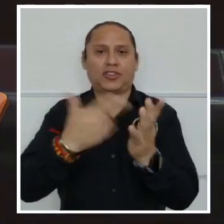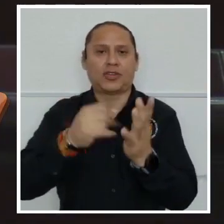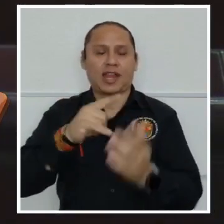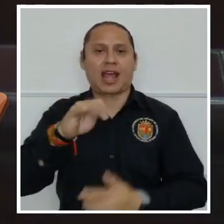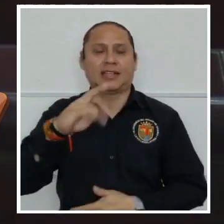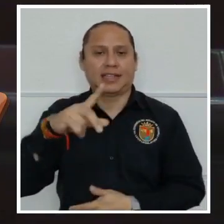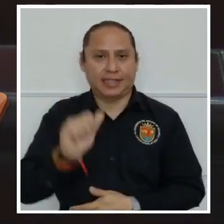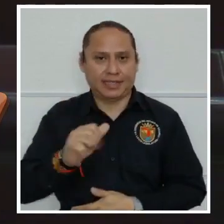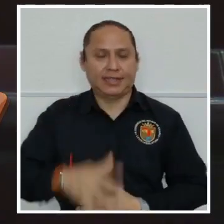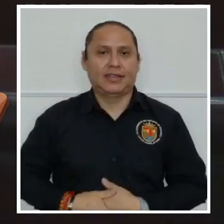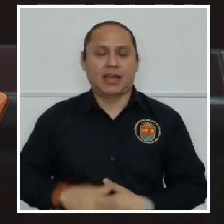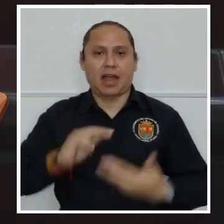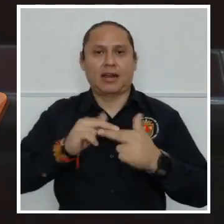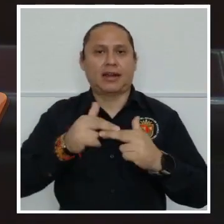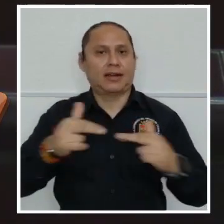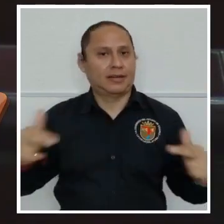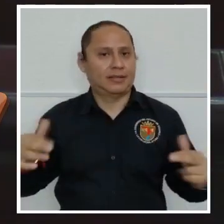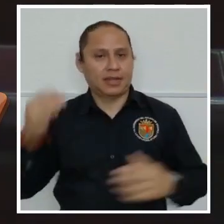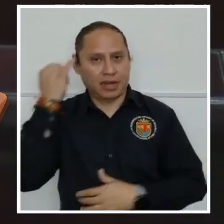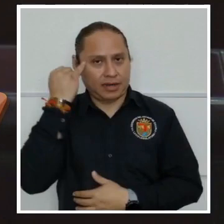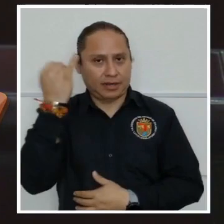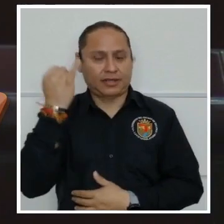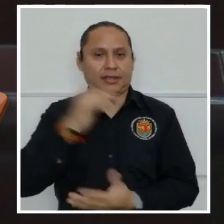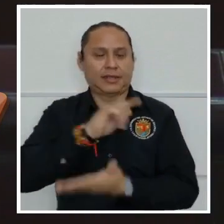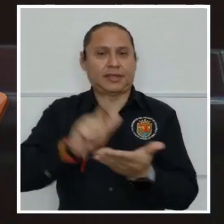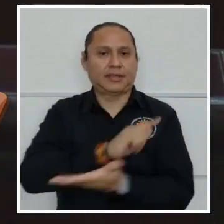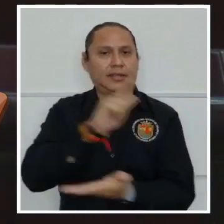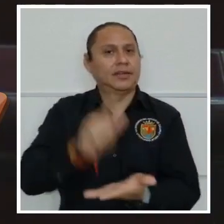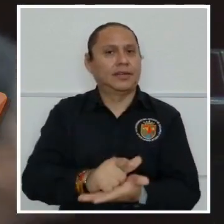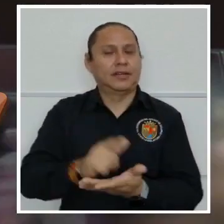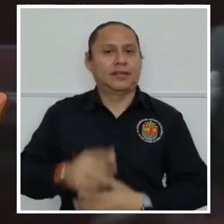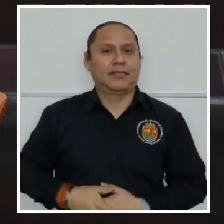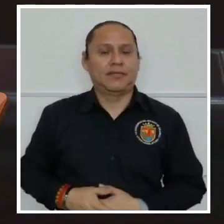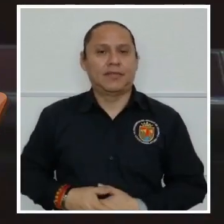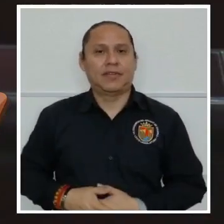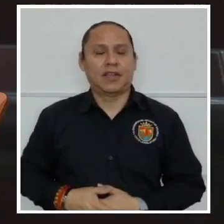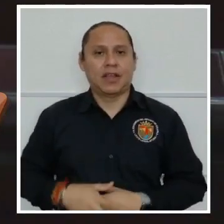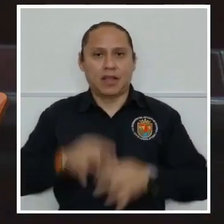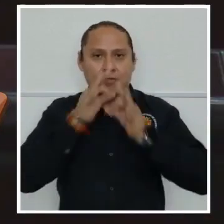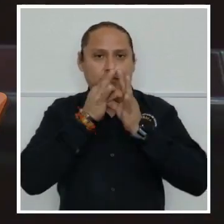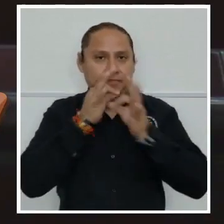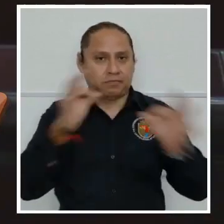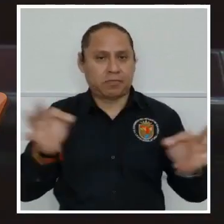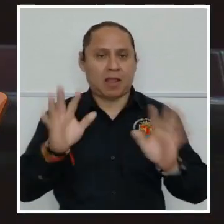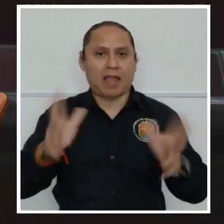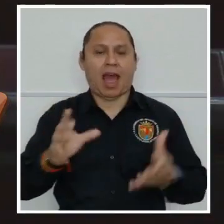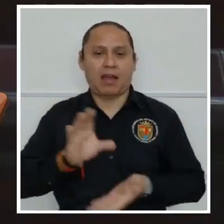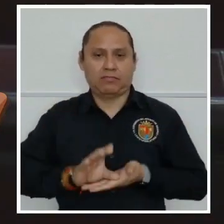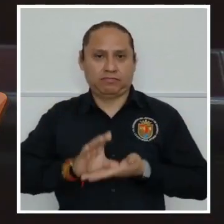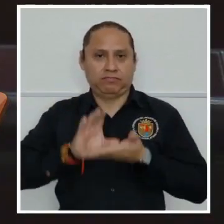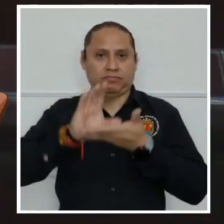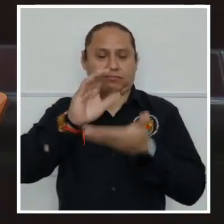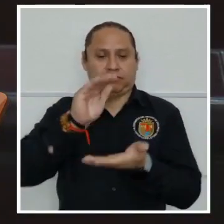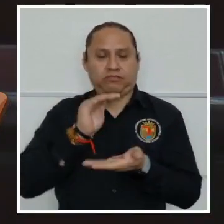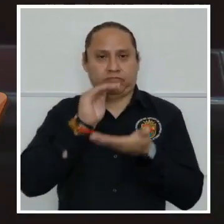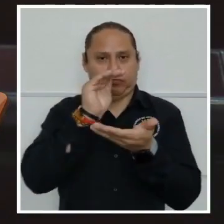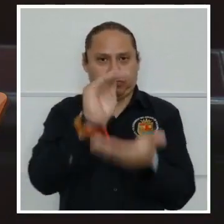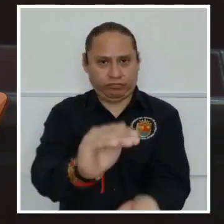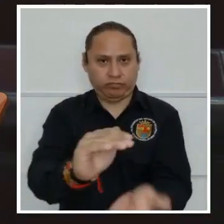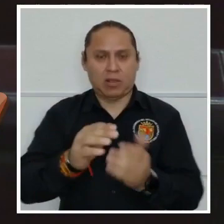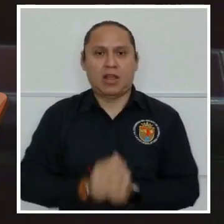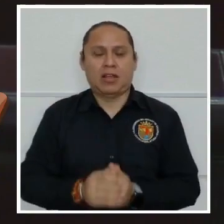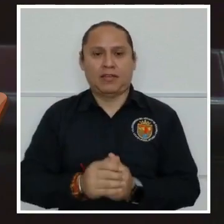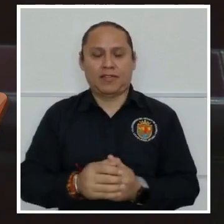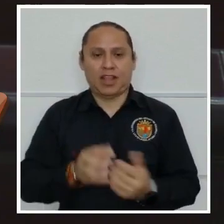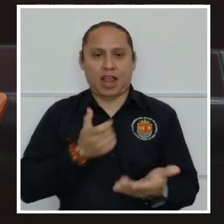de Hacienda en relativo a la iniciativa de decreto por el que se expide el presupuesto de egresos del